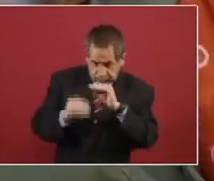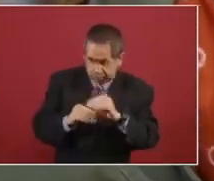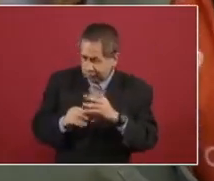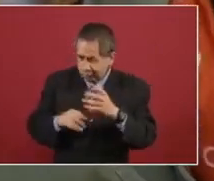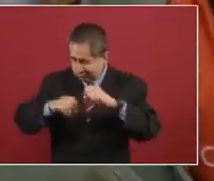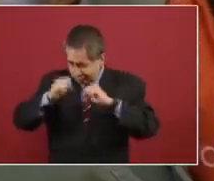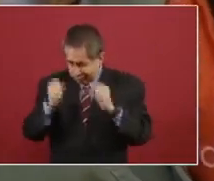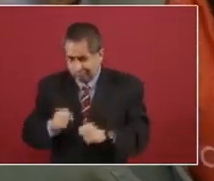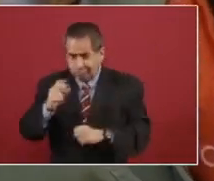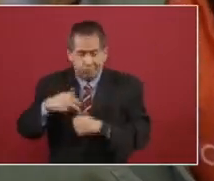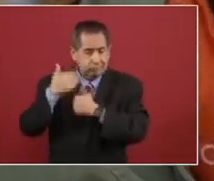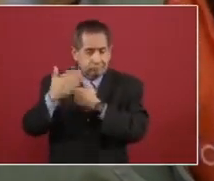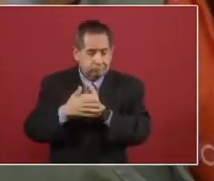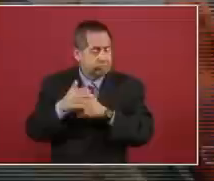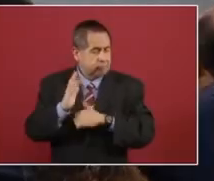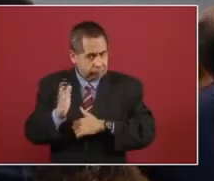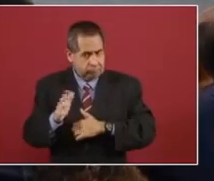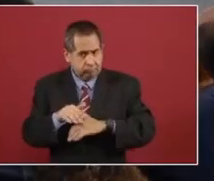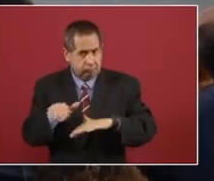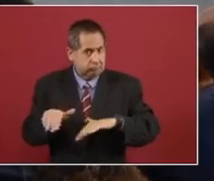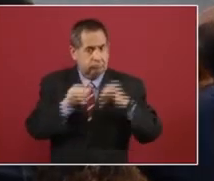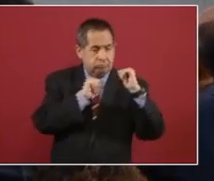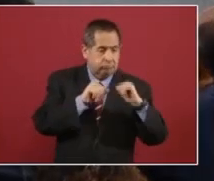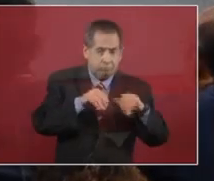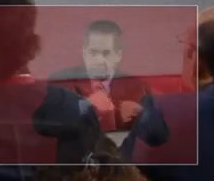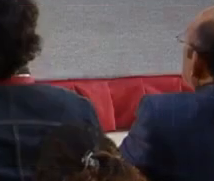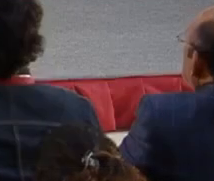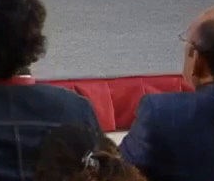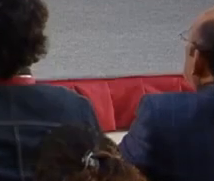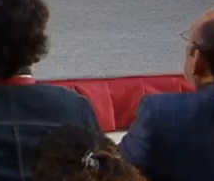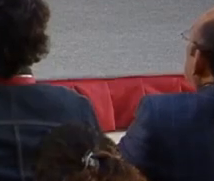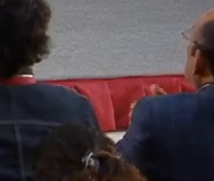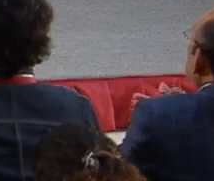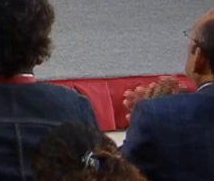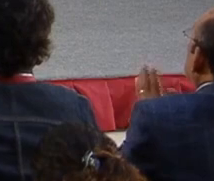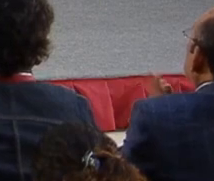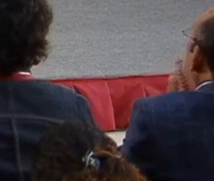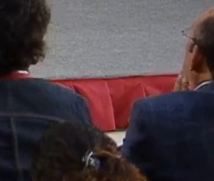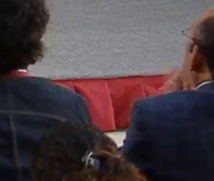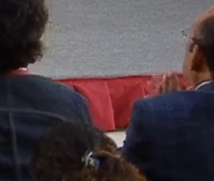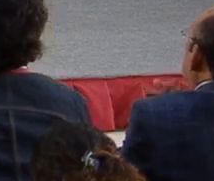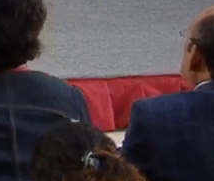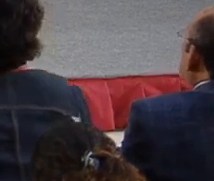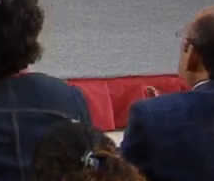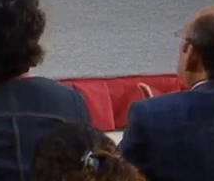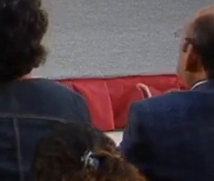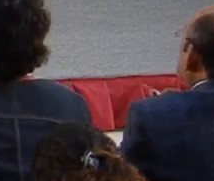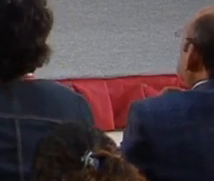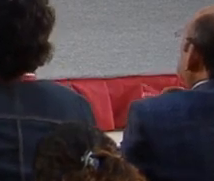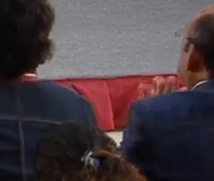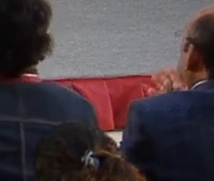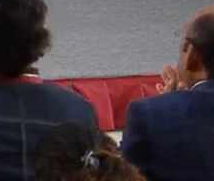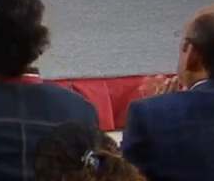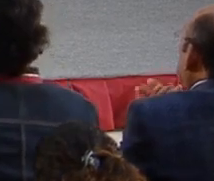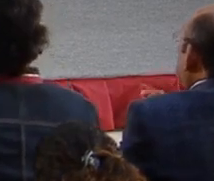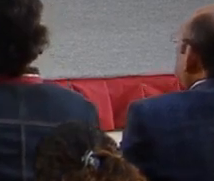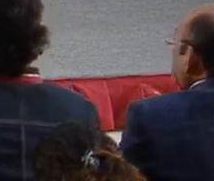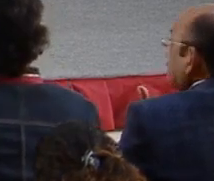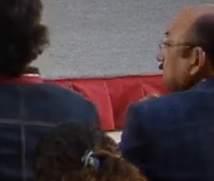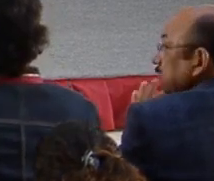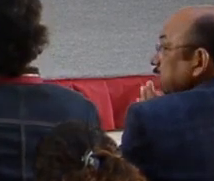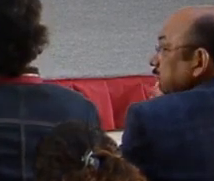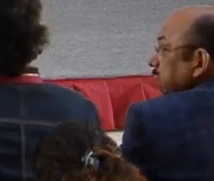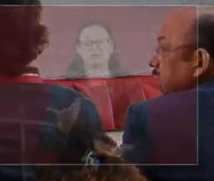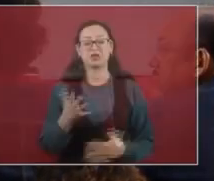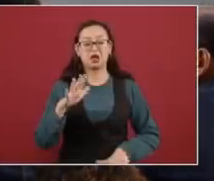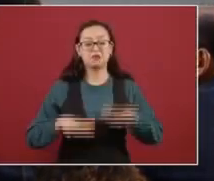educativa, va a regresar a las escuelas a dar clases, cosa que poco hace y que lo